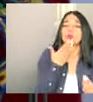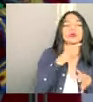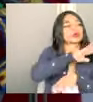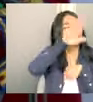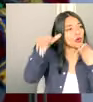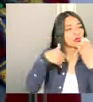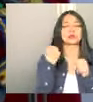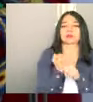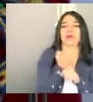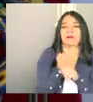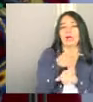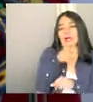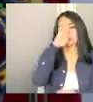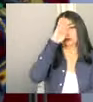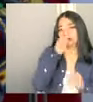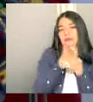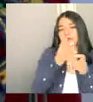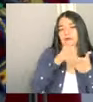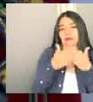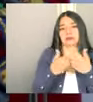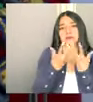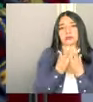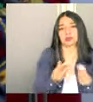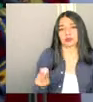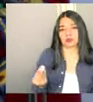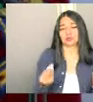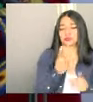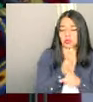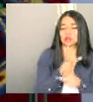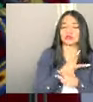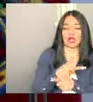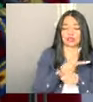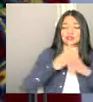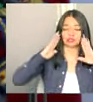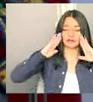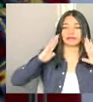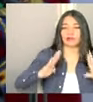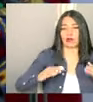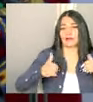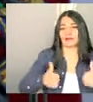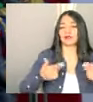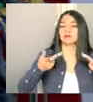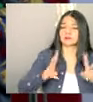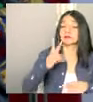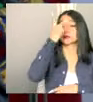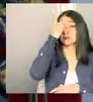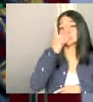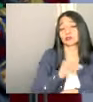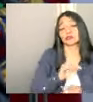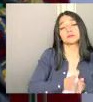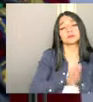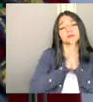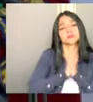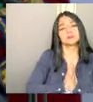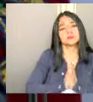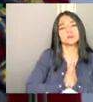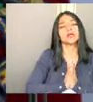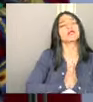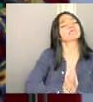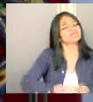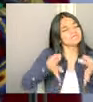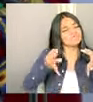parece que todos queremos atender esos problemas, y en eso se enfocará el Consejo, además con una fiscalización que nosotros le pedimos que sea